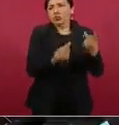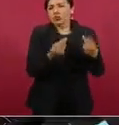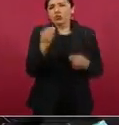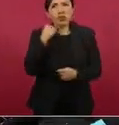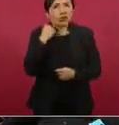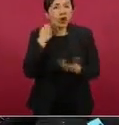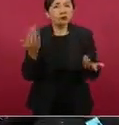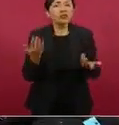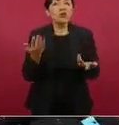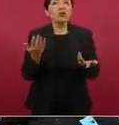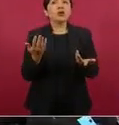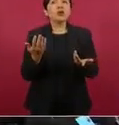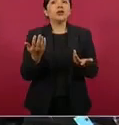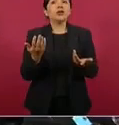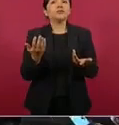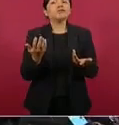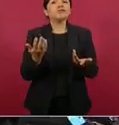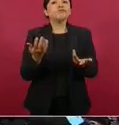son